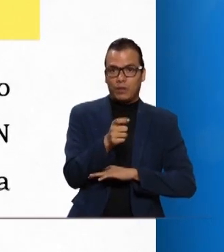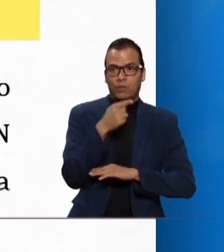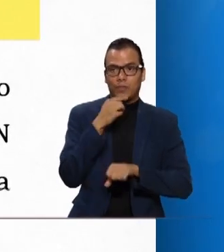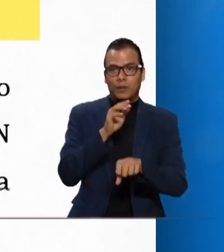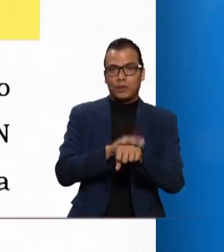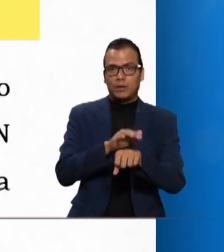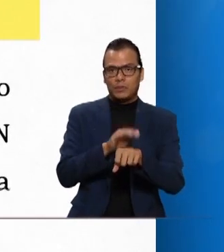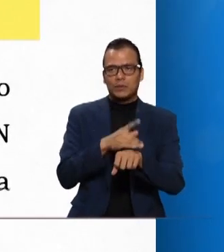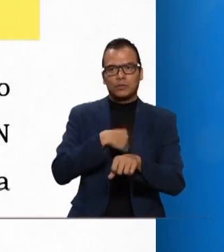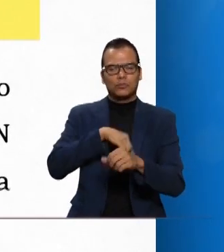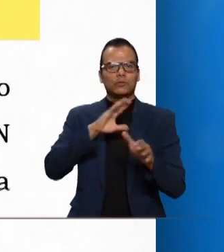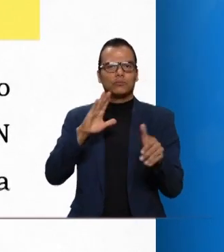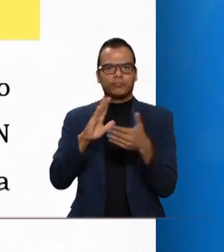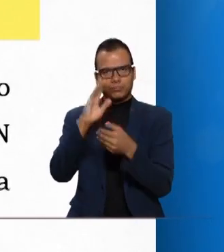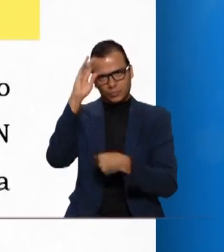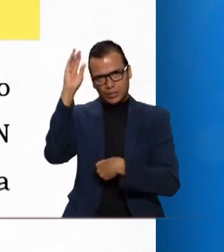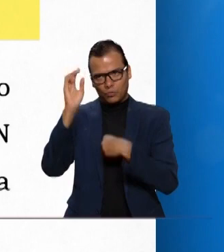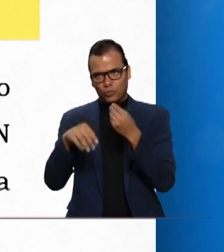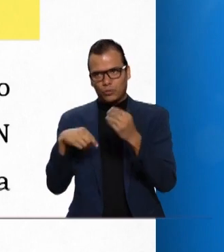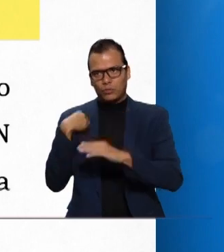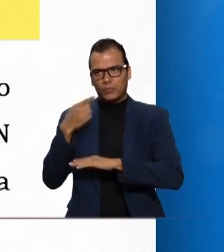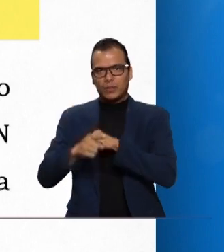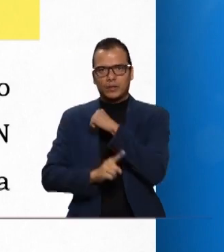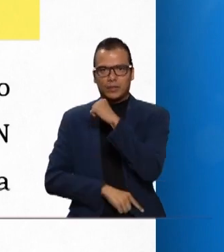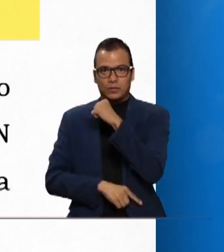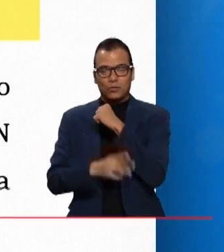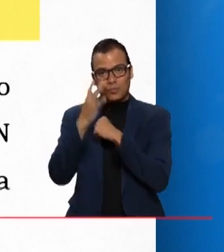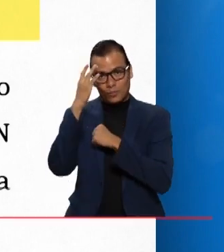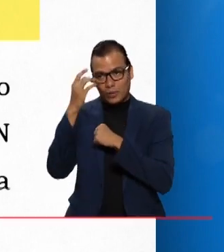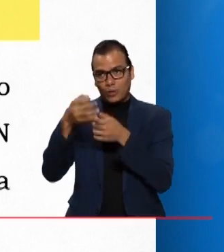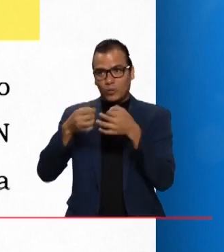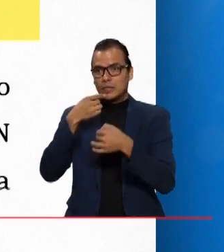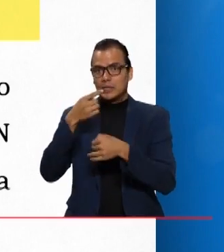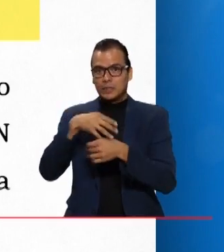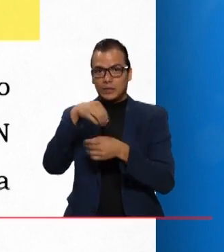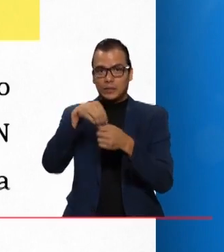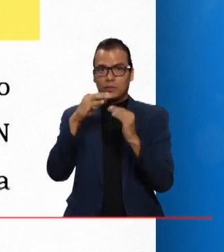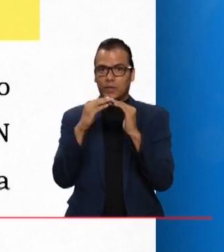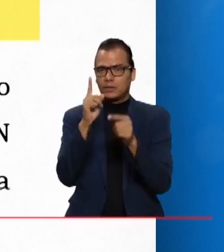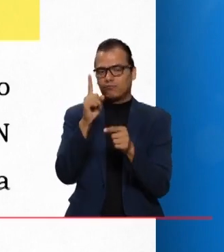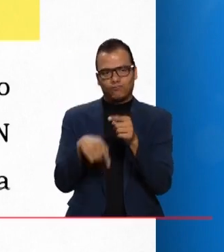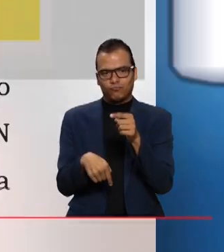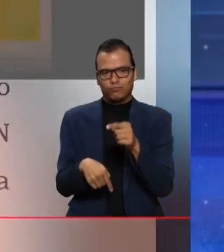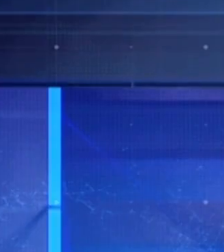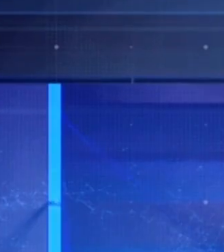que presentará recurso de apelación por escrito en los próximos días.